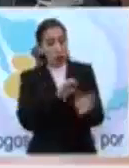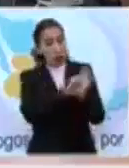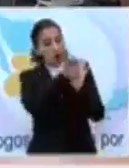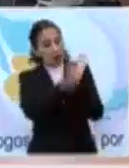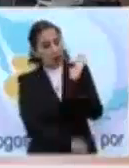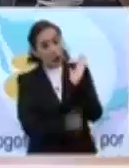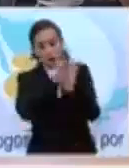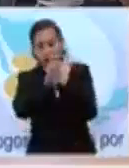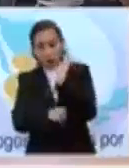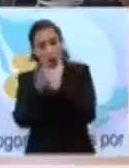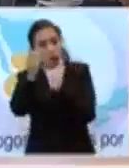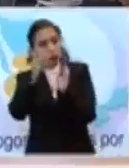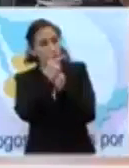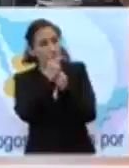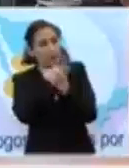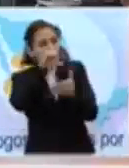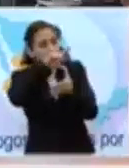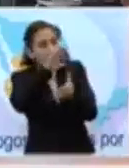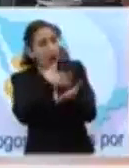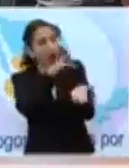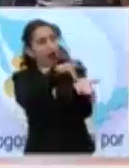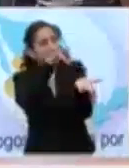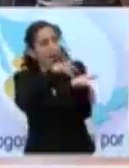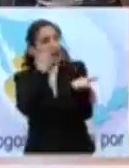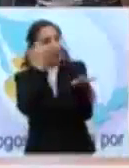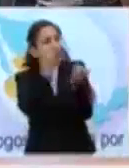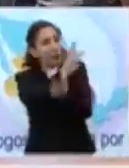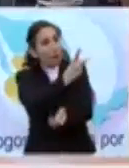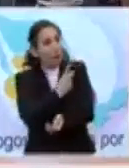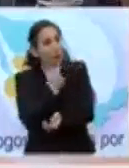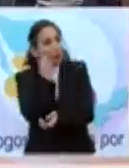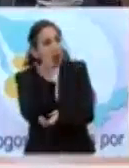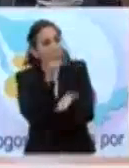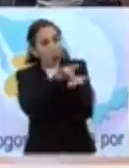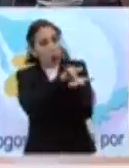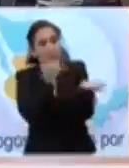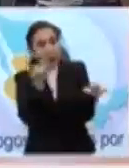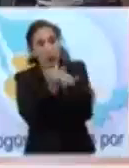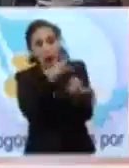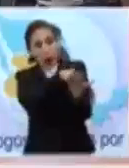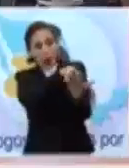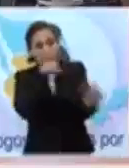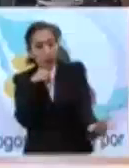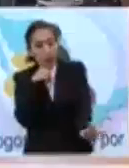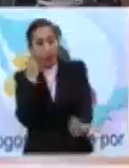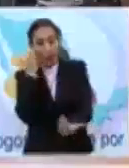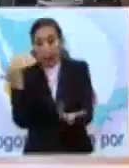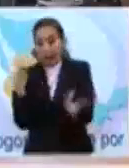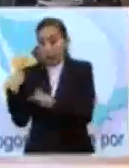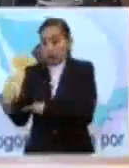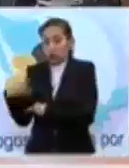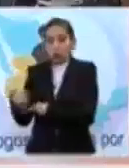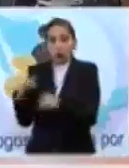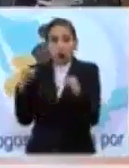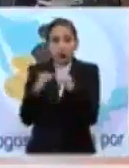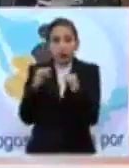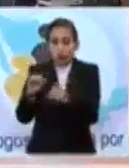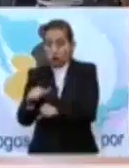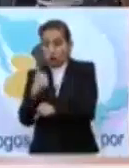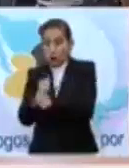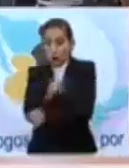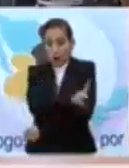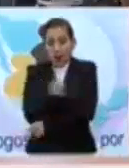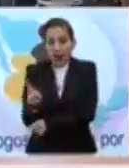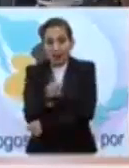para muchos países de América Latina que ahora quieren crear literalmente una institución